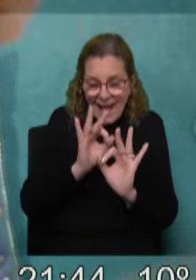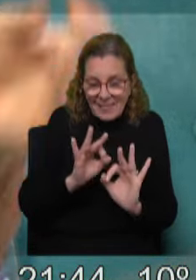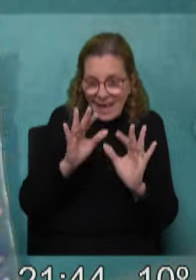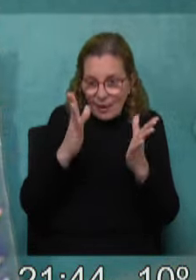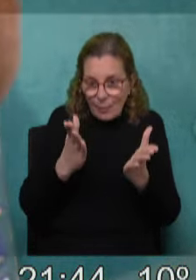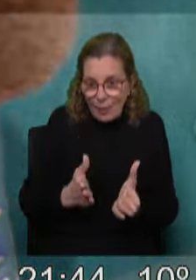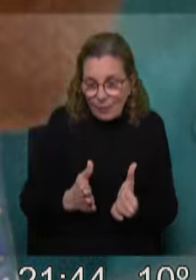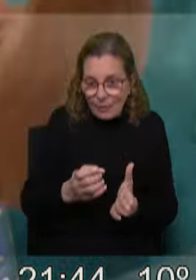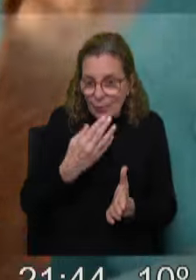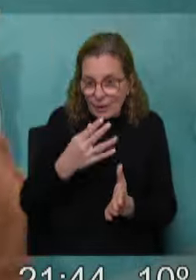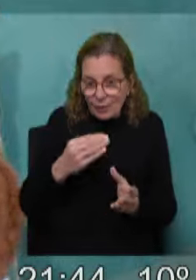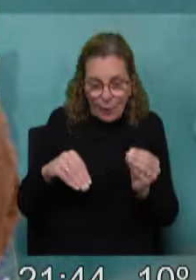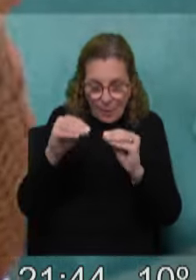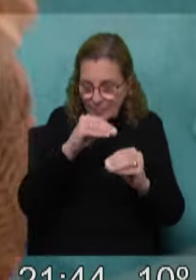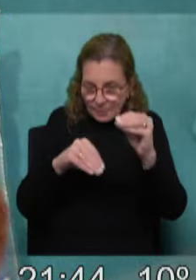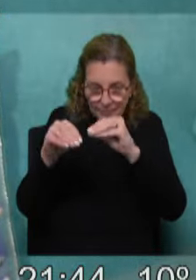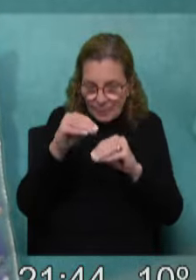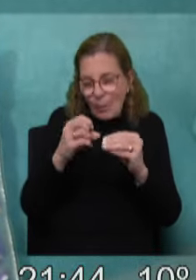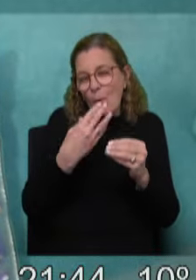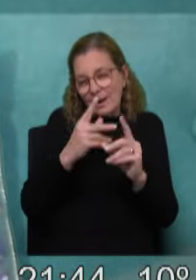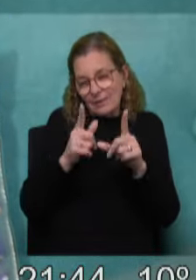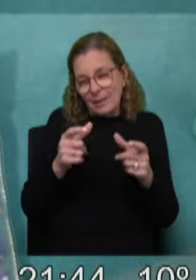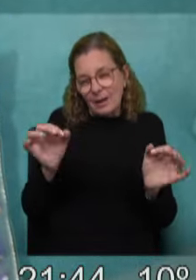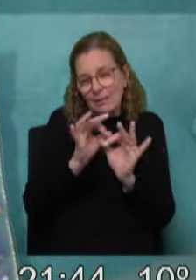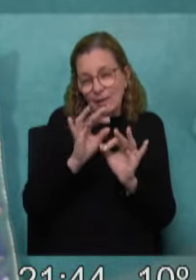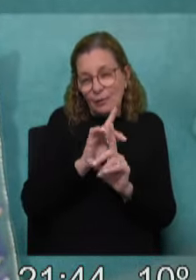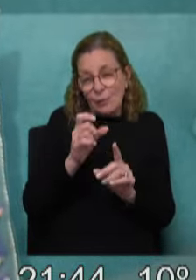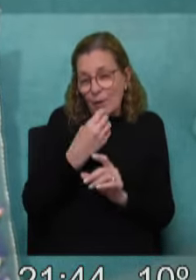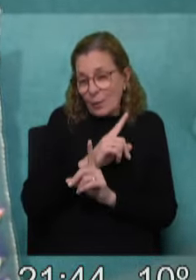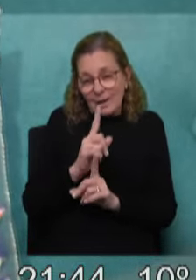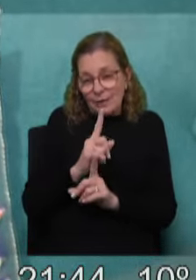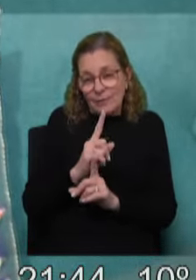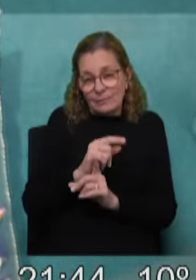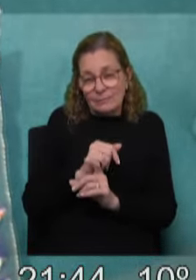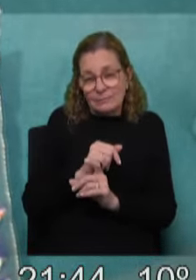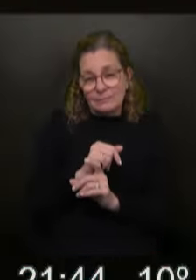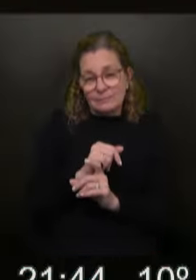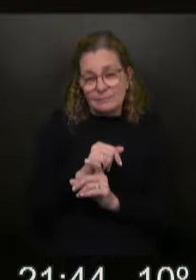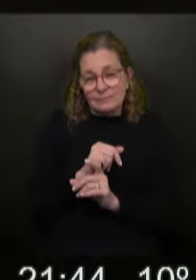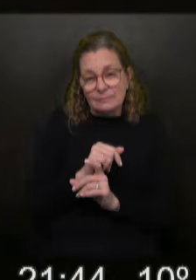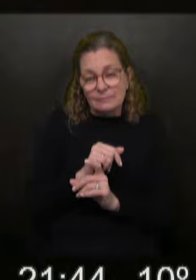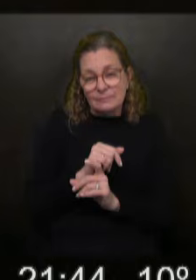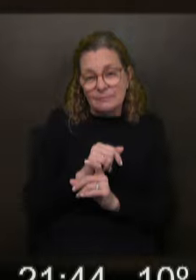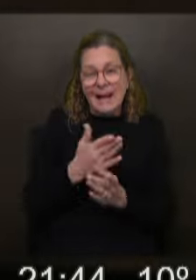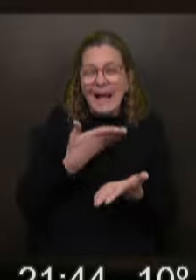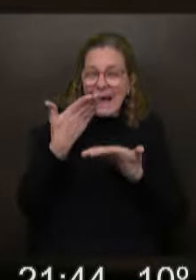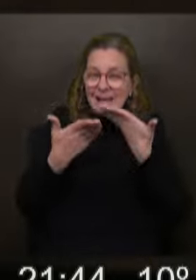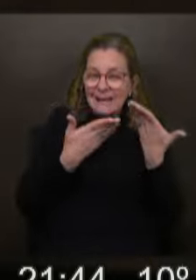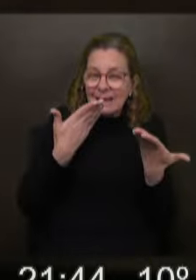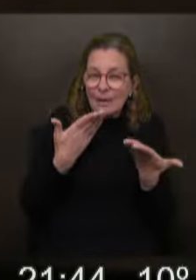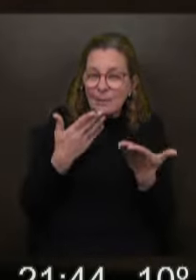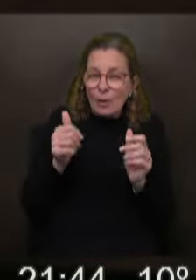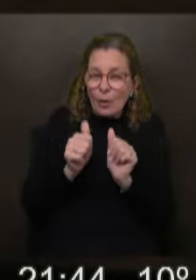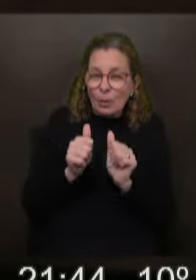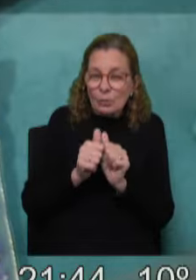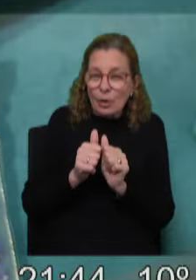está buena y revestida con todas cosas está buena, y si no está buena, no está buena de ningún modo tampoco. ¿Y el coro, Martín, cantan letra contigo?